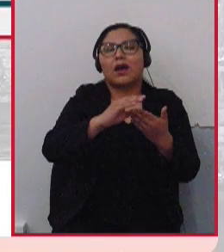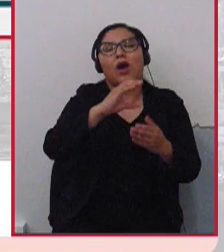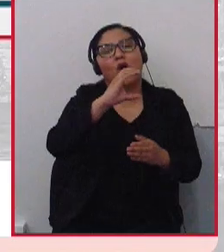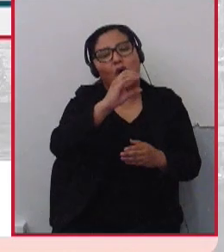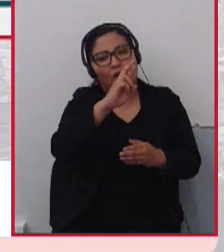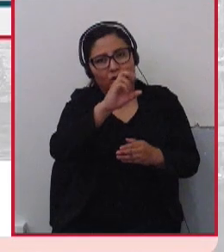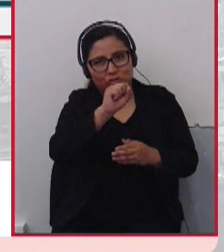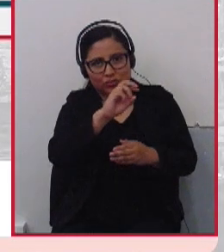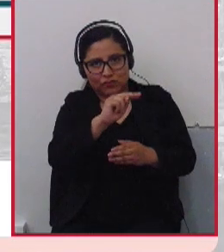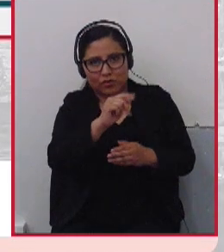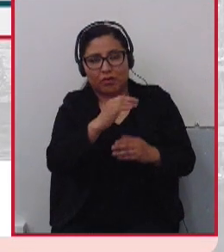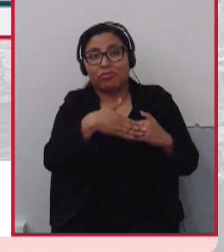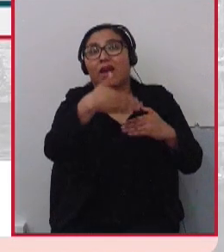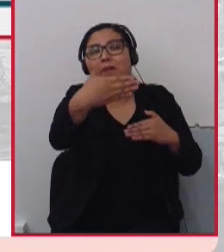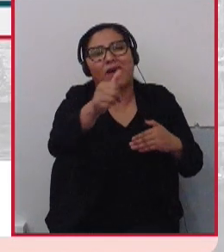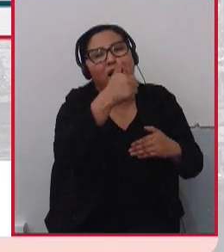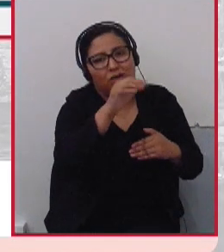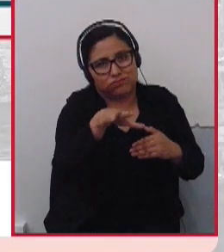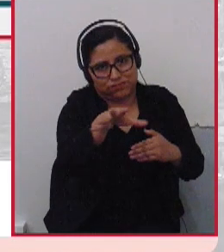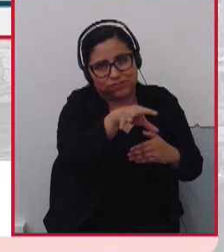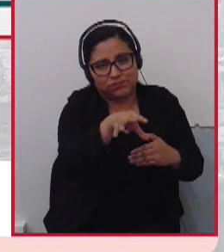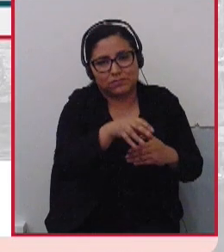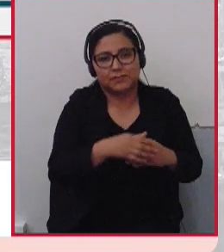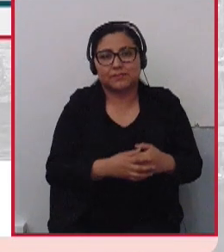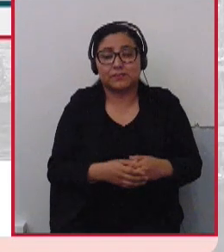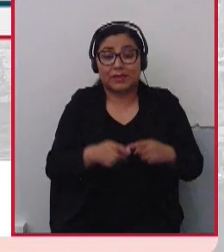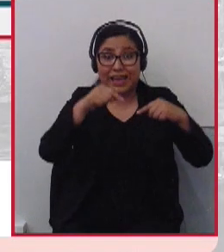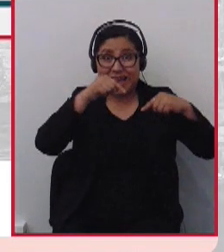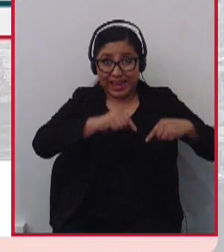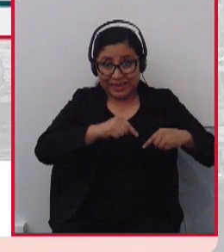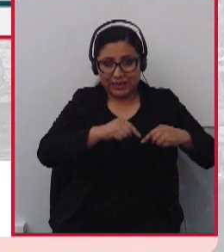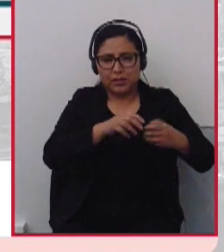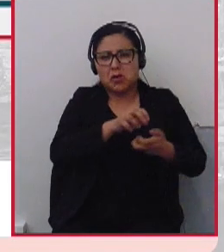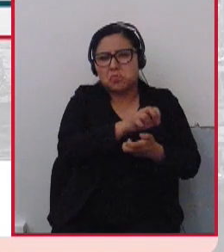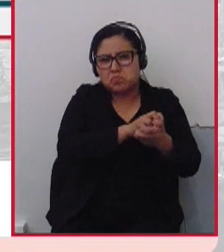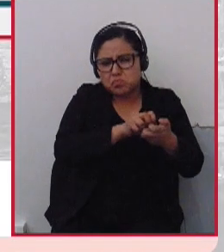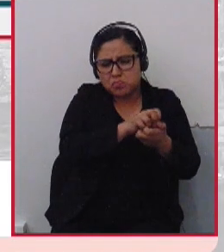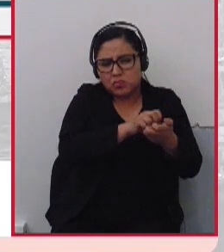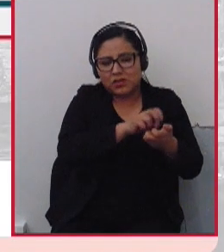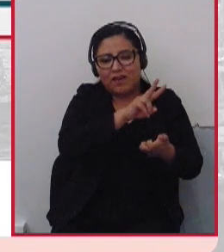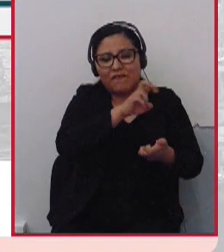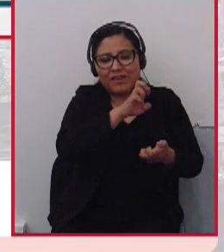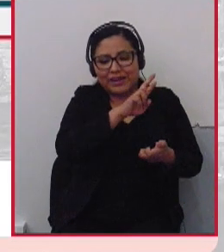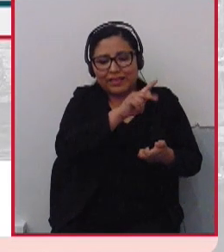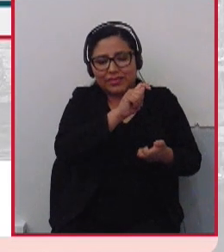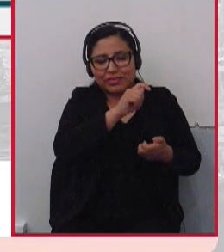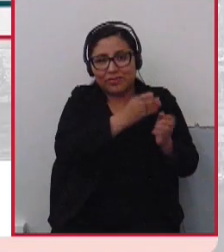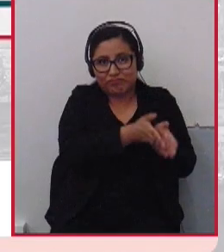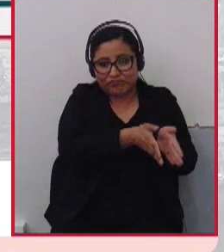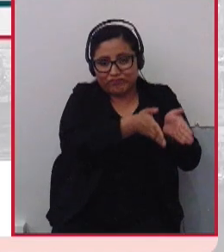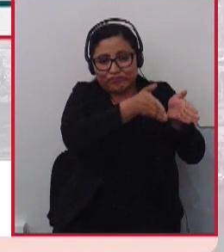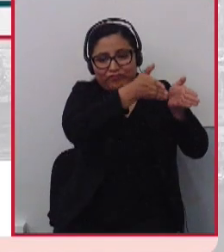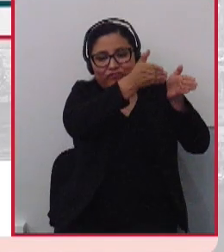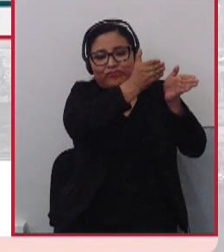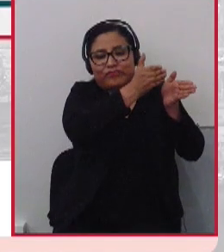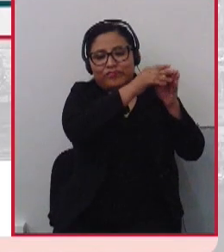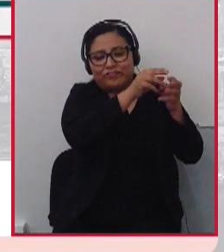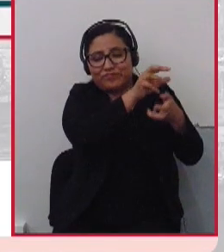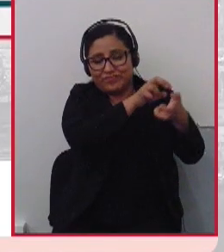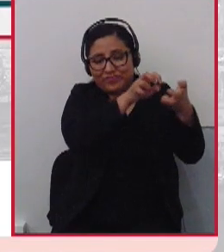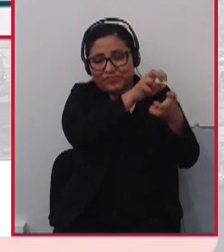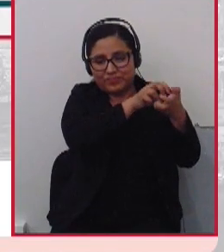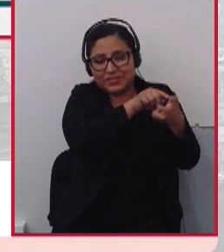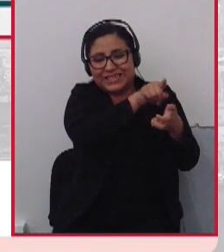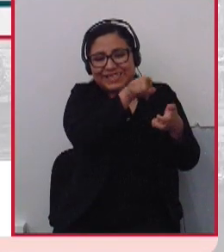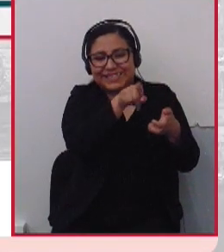crossflow, hydroflow después. Por acá tenemos nuestros molinos verticales de remolienda, los